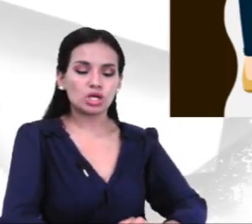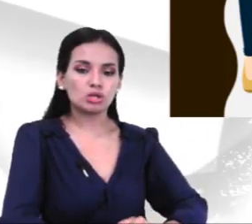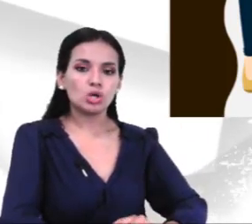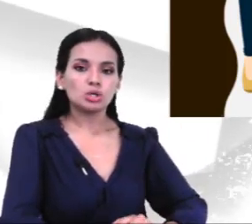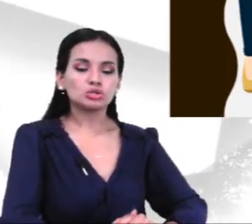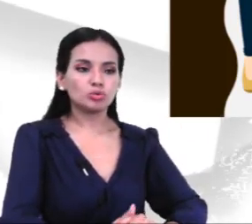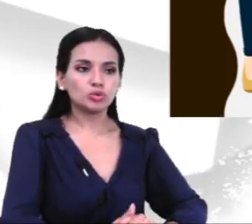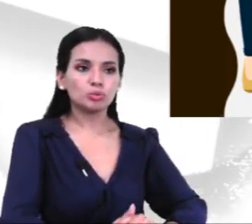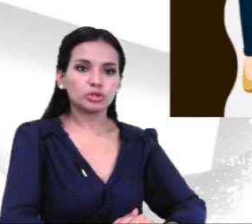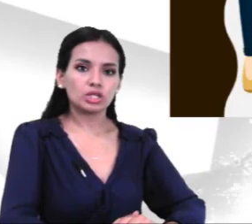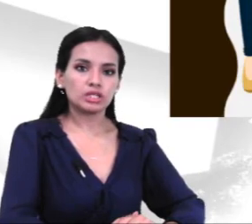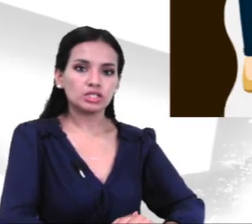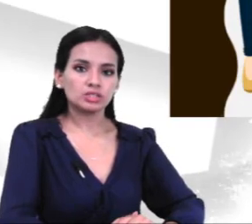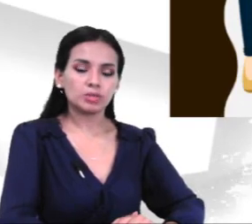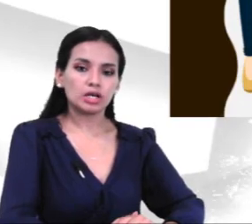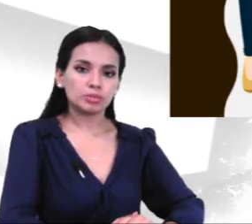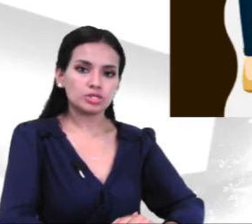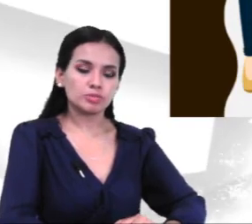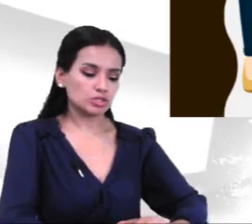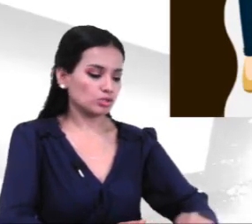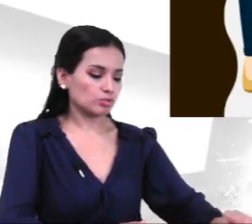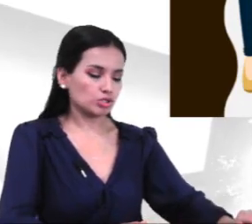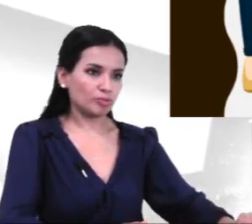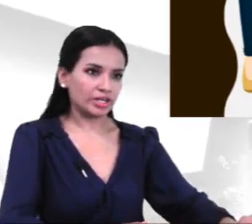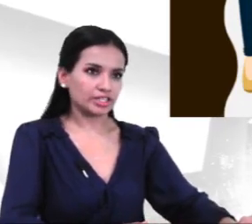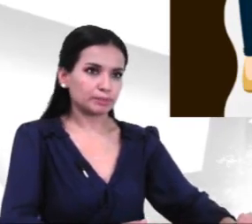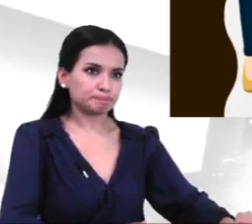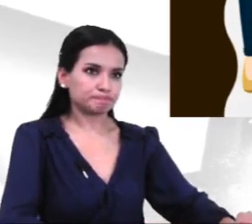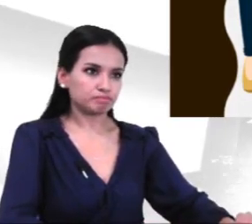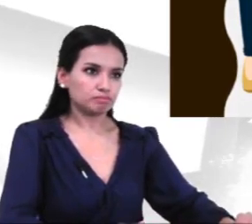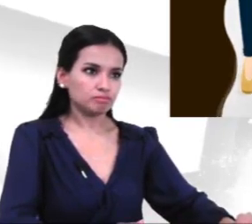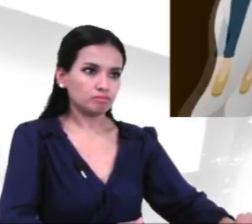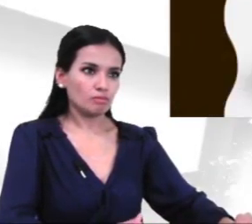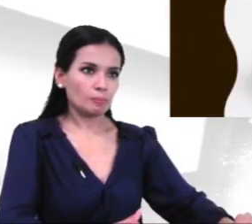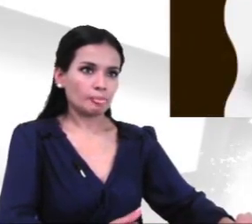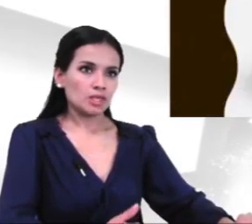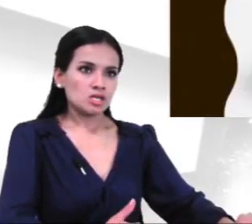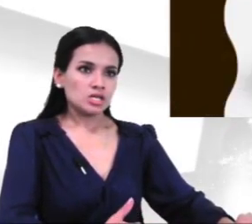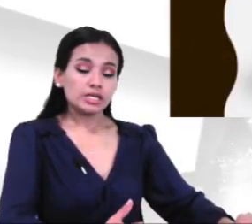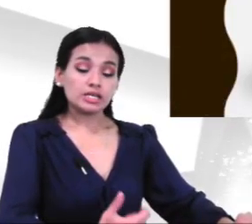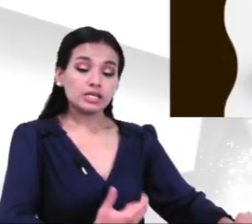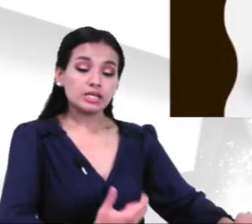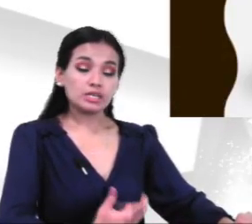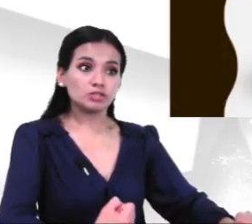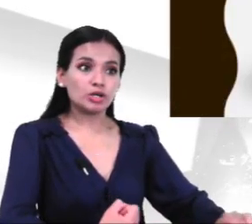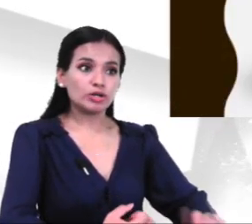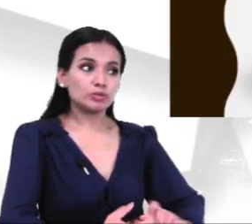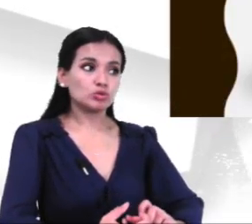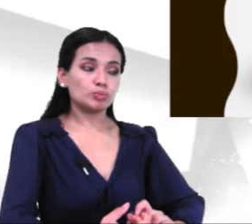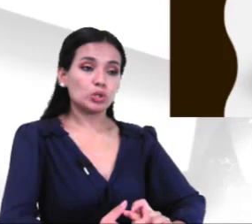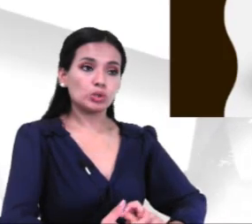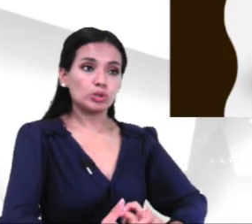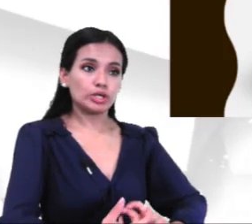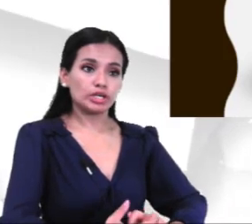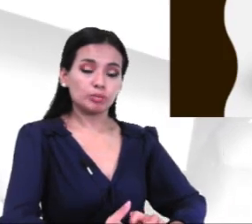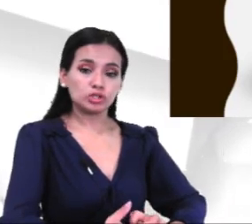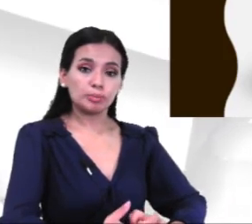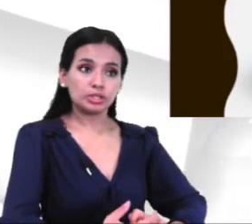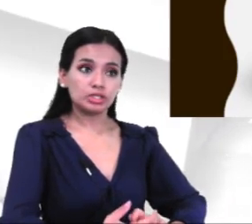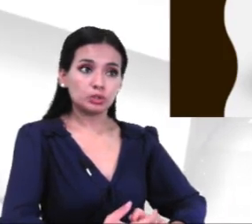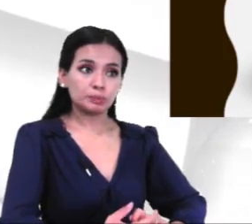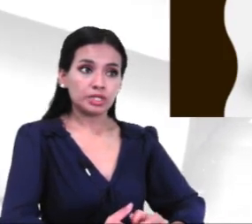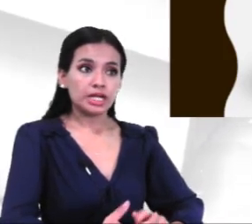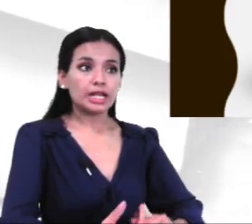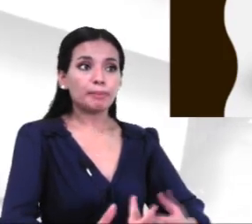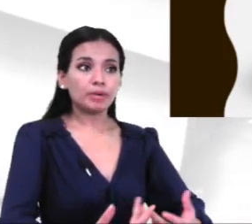hemos mencionado son muy importantes para la preservación de nuestro planeta y entonces valoremos un poco de lo que ya hemos